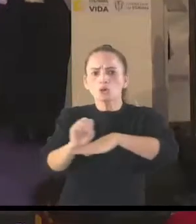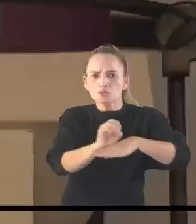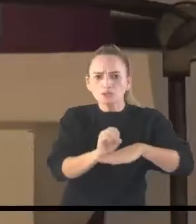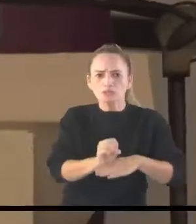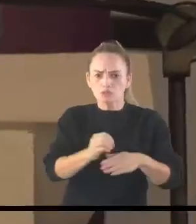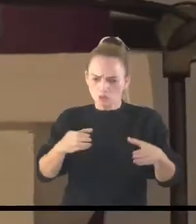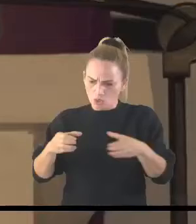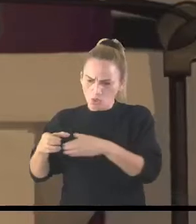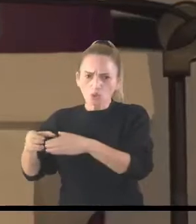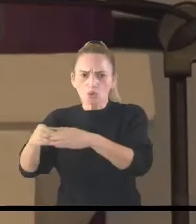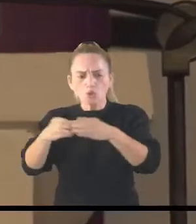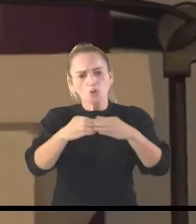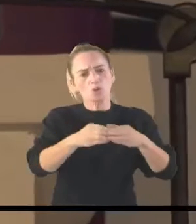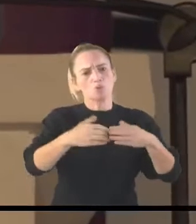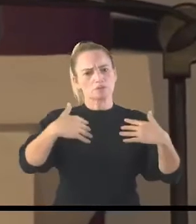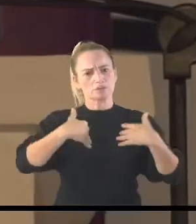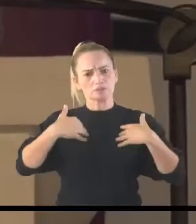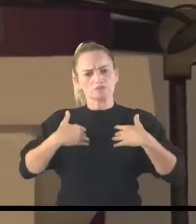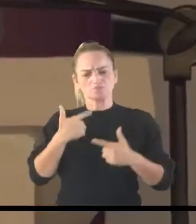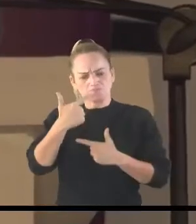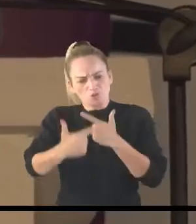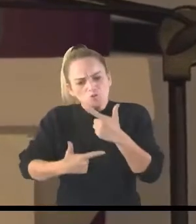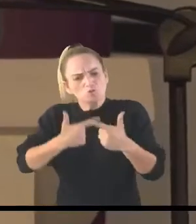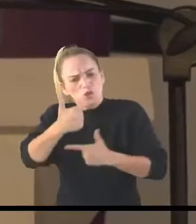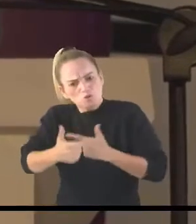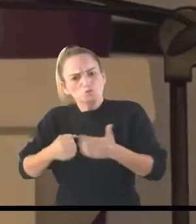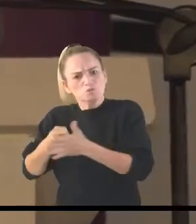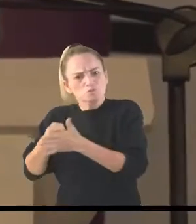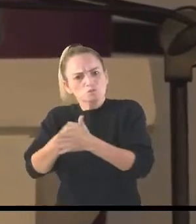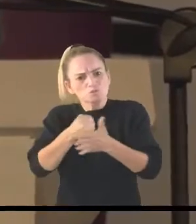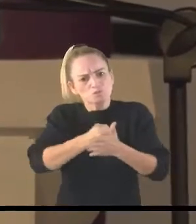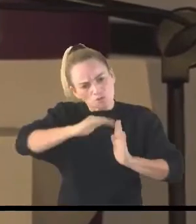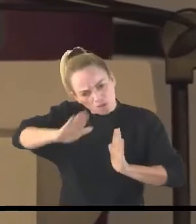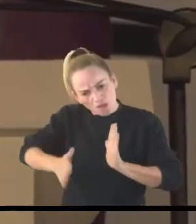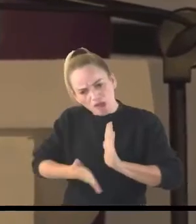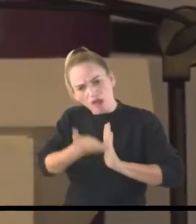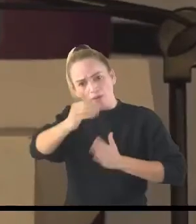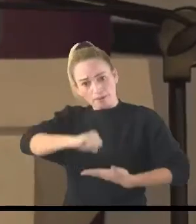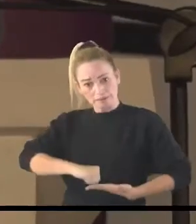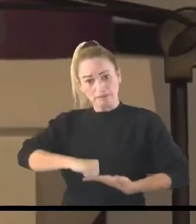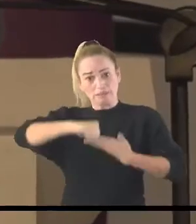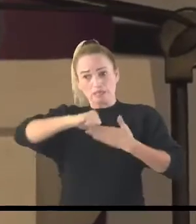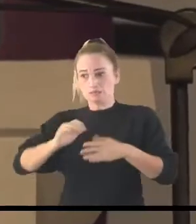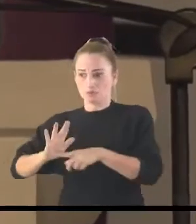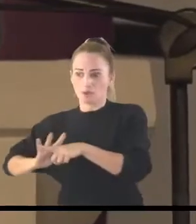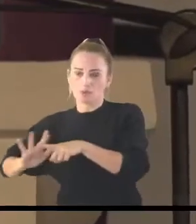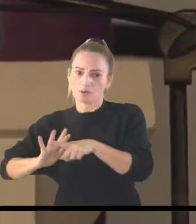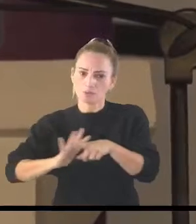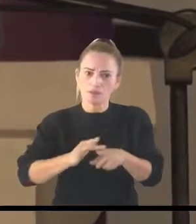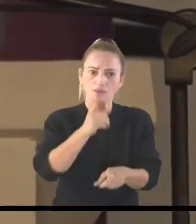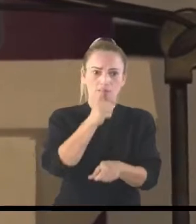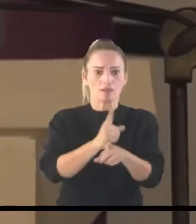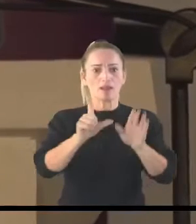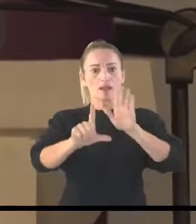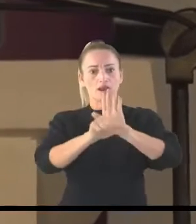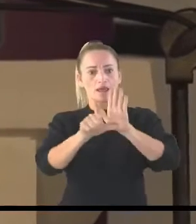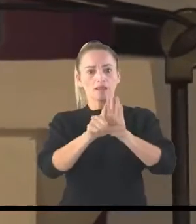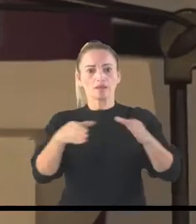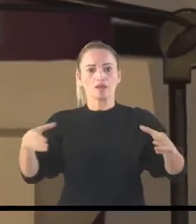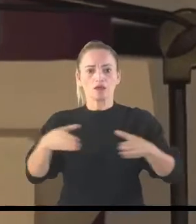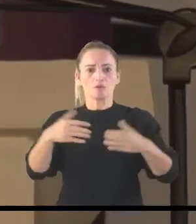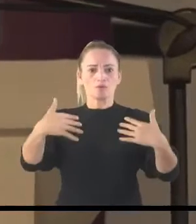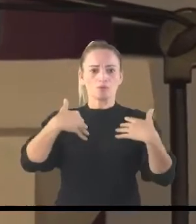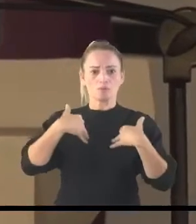de víctimas que han luchado históricamente por el avance de sus derechos y la implementación efectiva de la Ley de